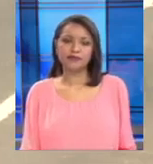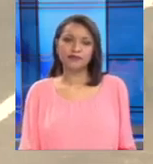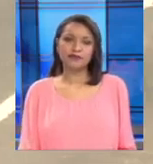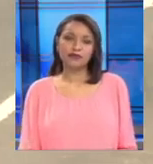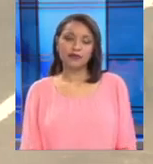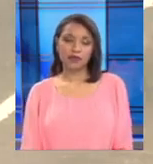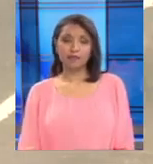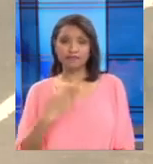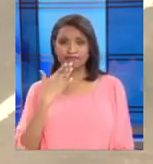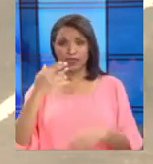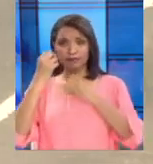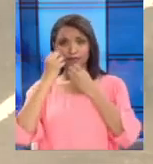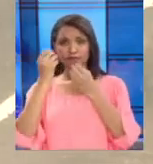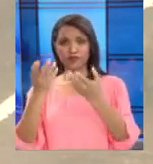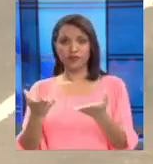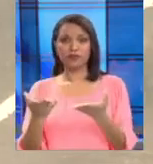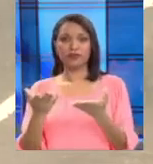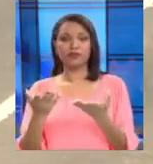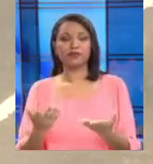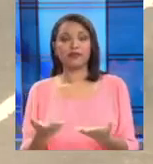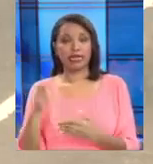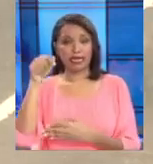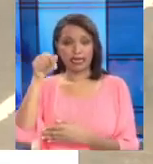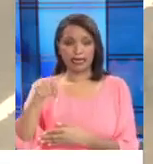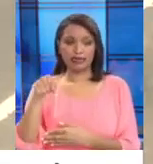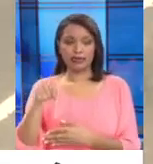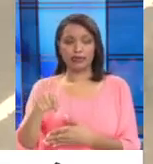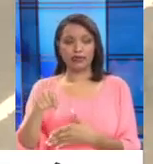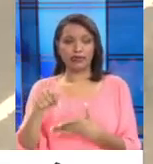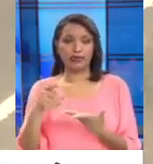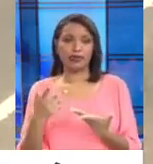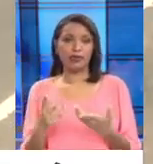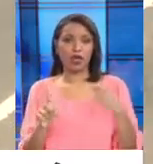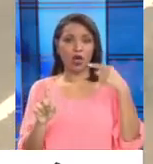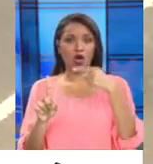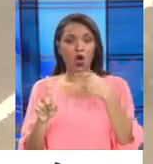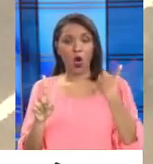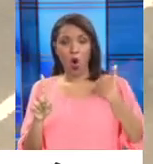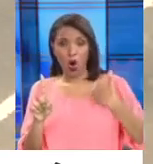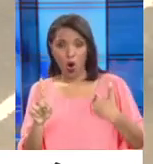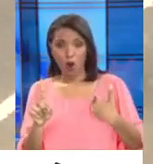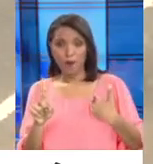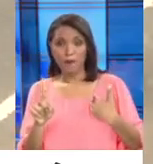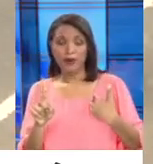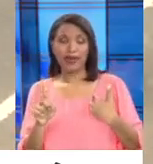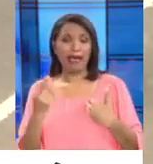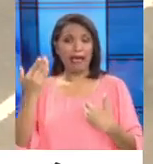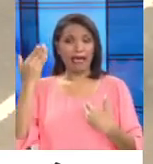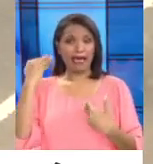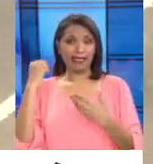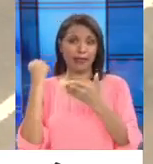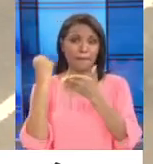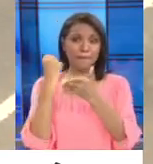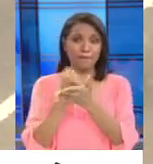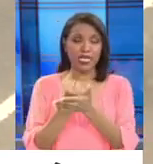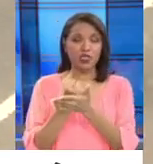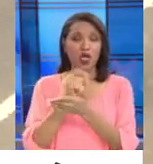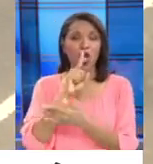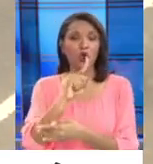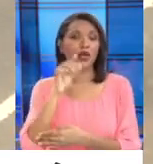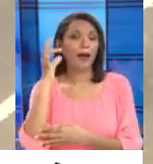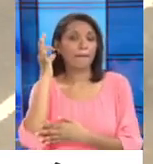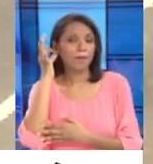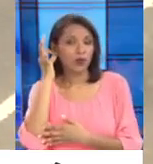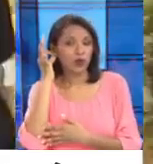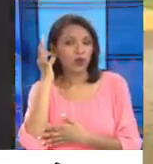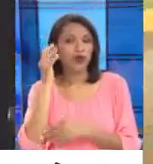compañeros, les puedo informar que esta audiencia de reformulación de cargos a la única persona investigada por la desaparición y muerte